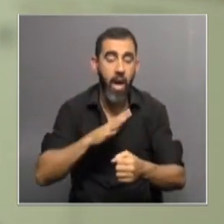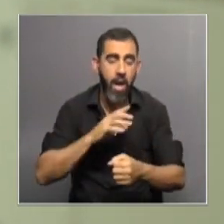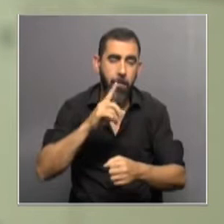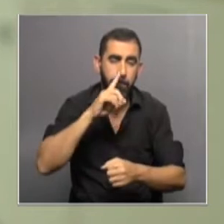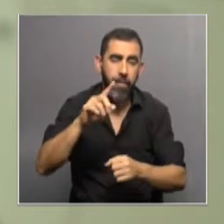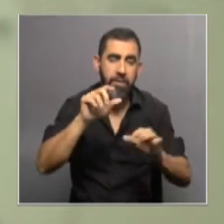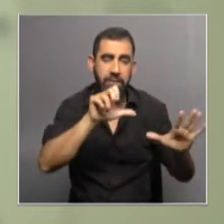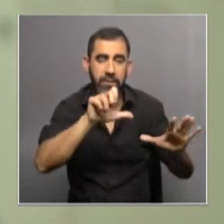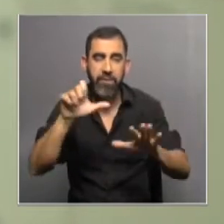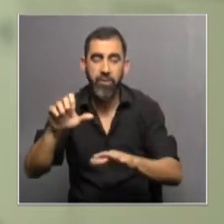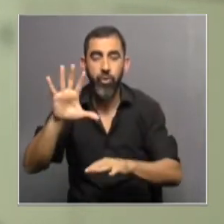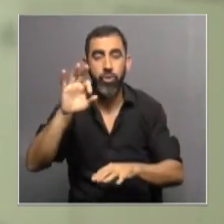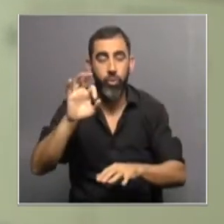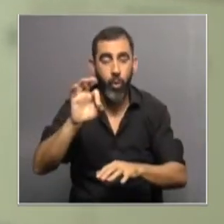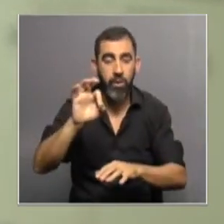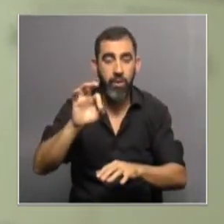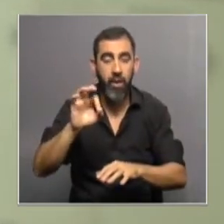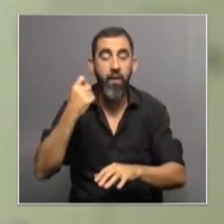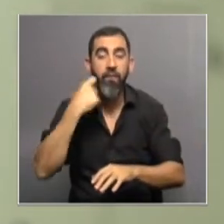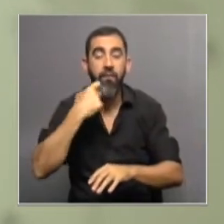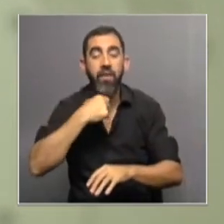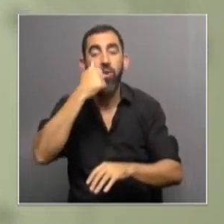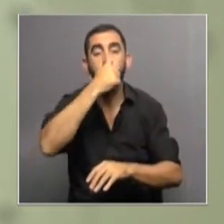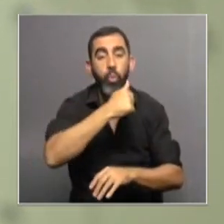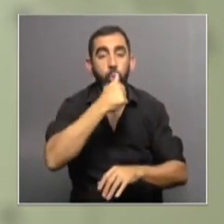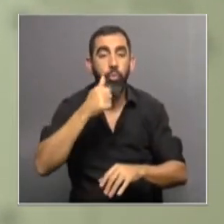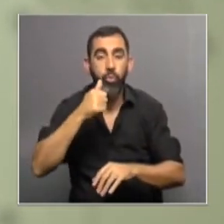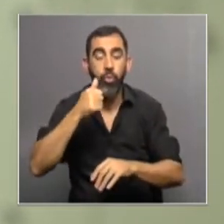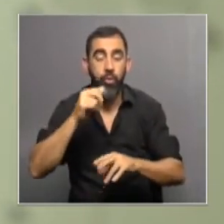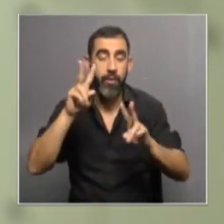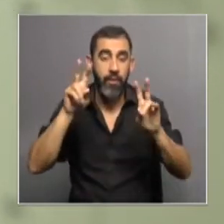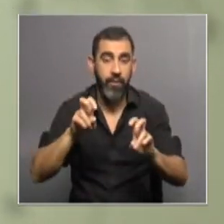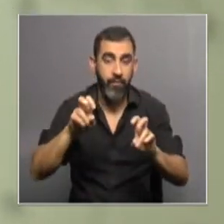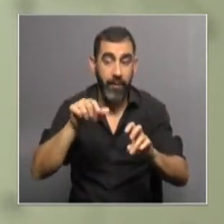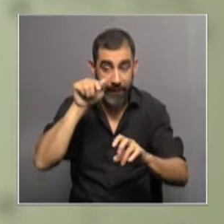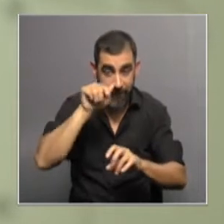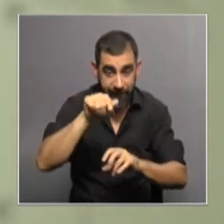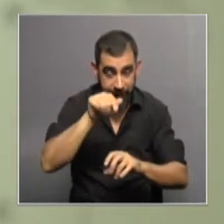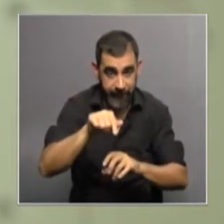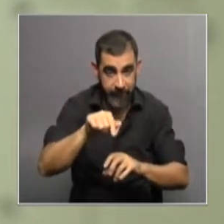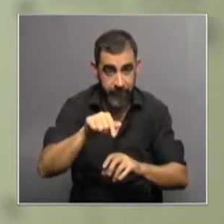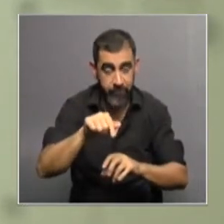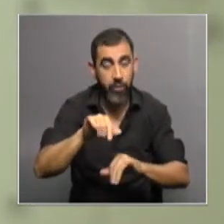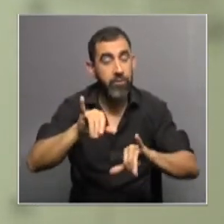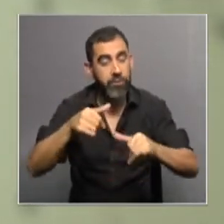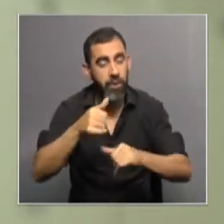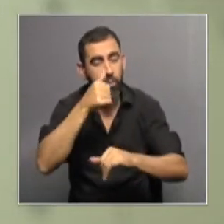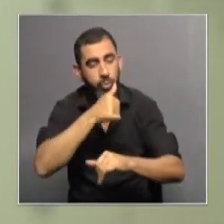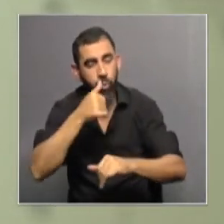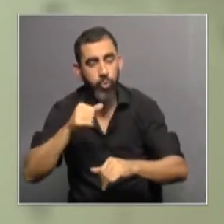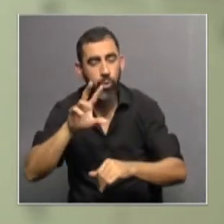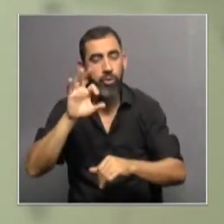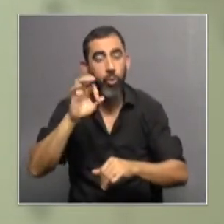1.650 casos sin resolver al día de la fecha de ellos hemos resuelto más de un